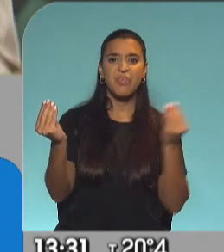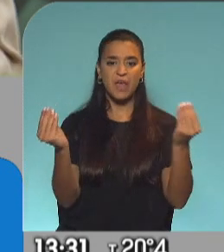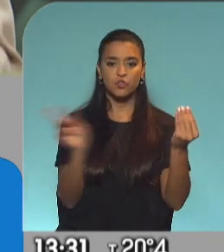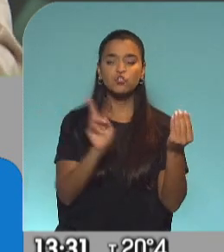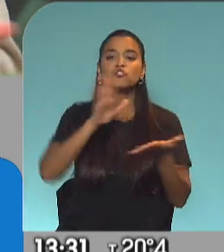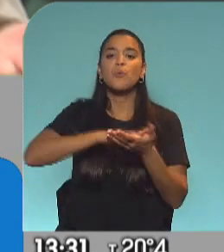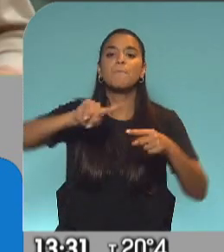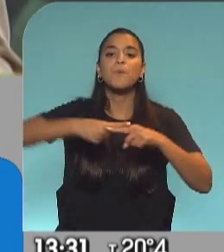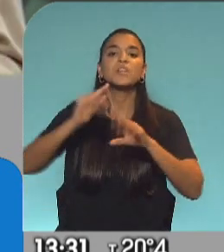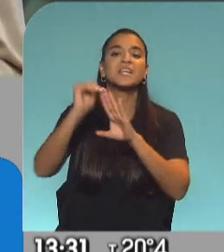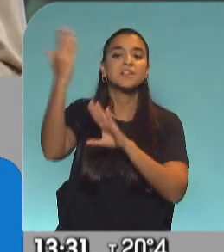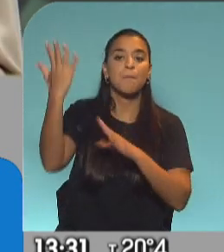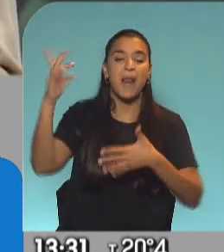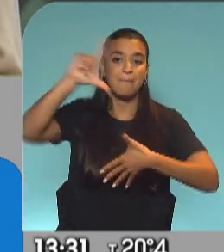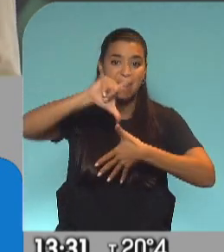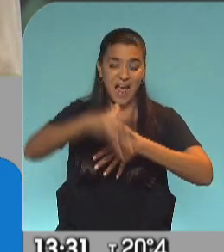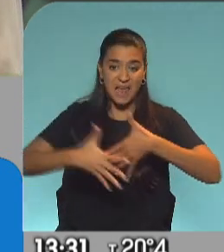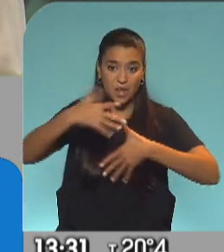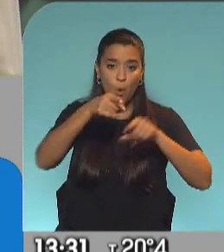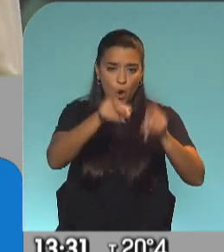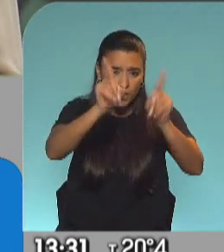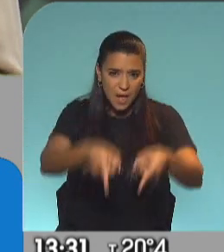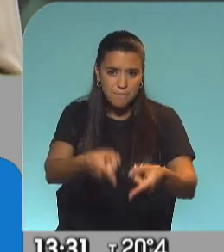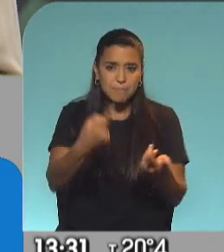materia de política exterior para América Latina, ya que vos también